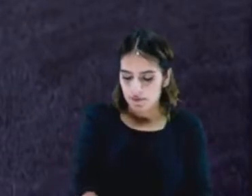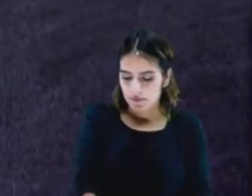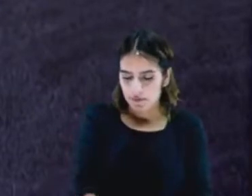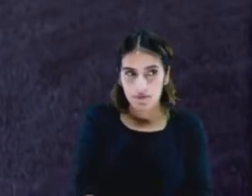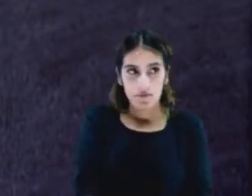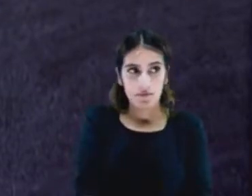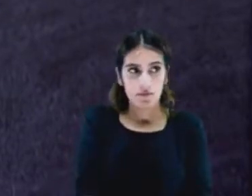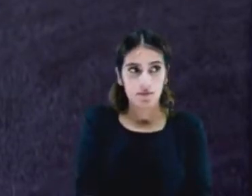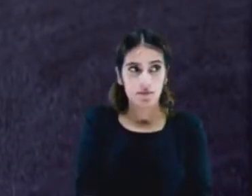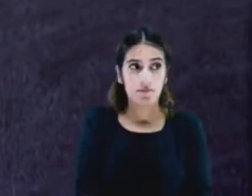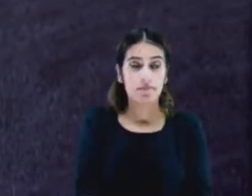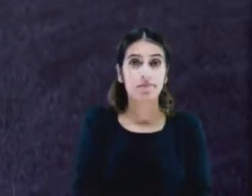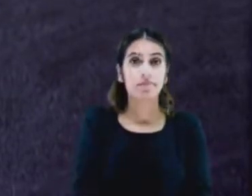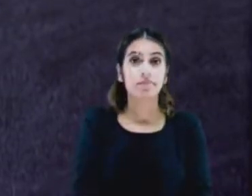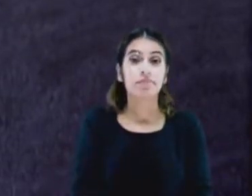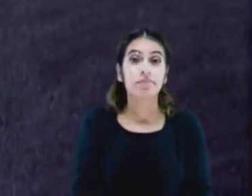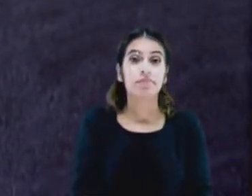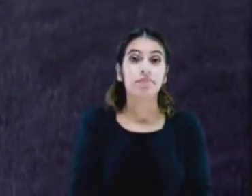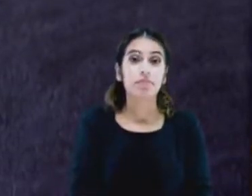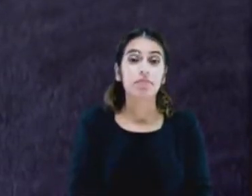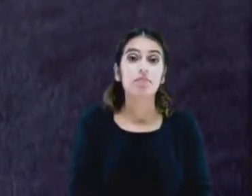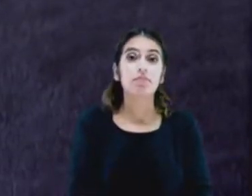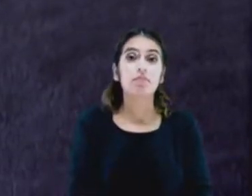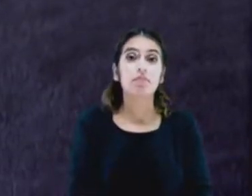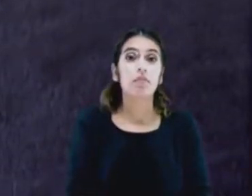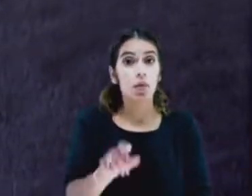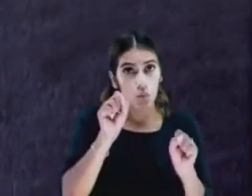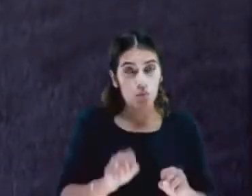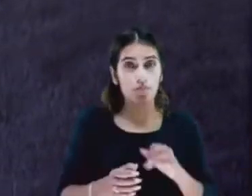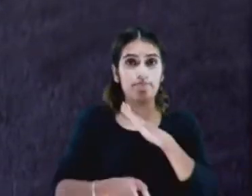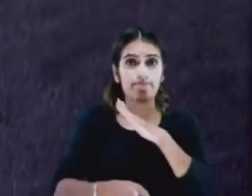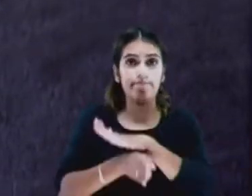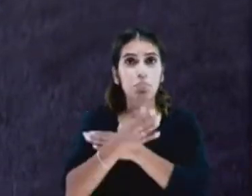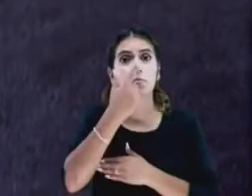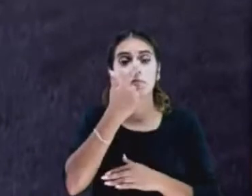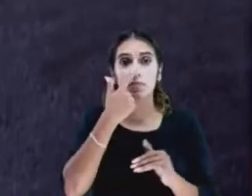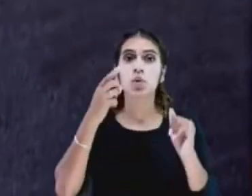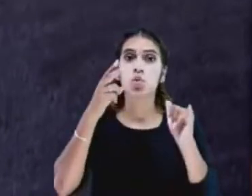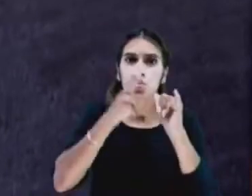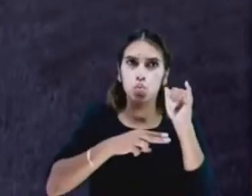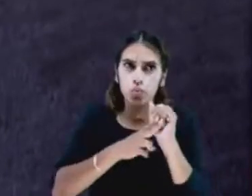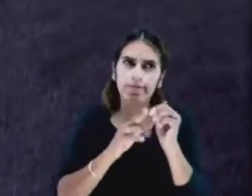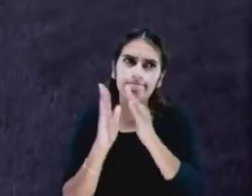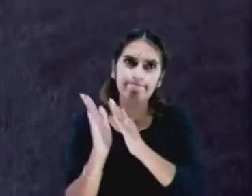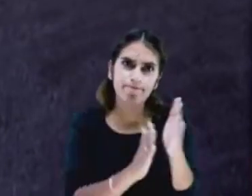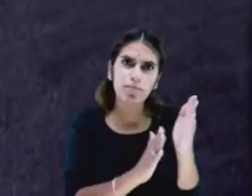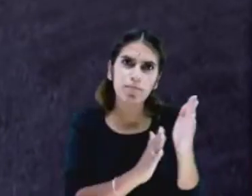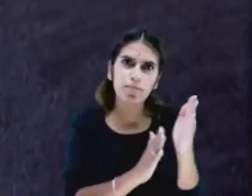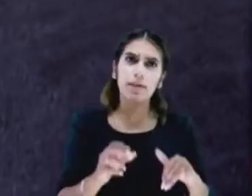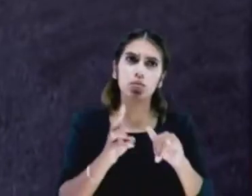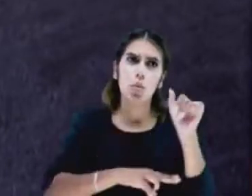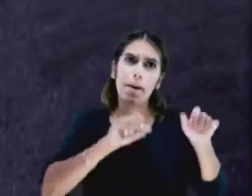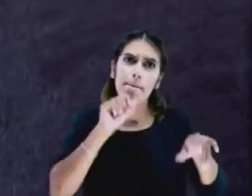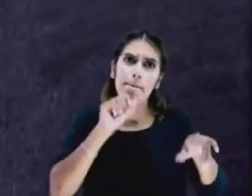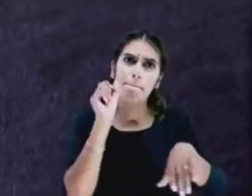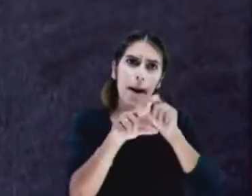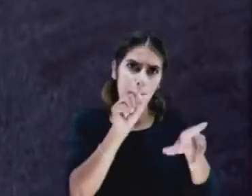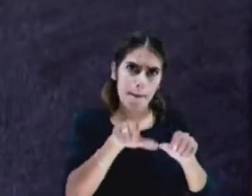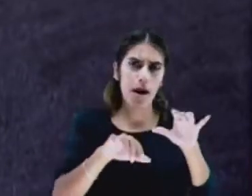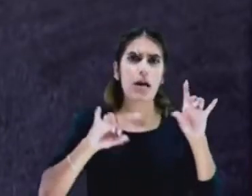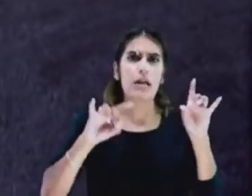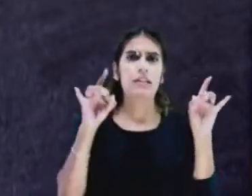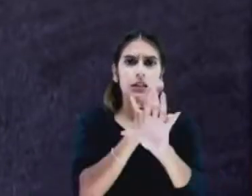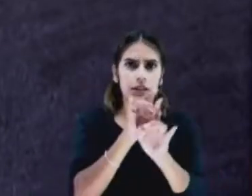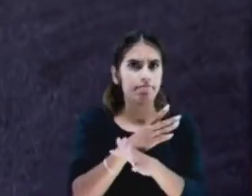los invitamos a seguir nuestra transmisión a través del canal de youtube y a formular sus preguntas a través de este chat las